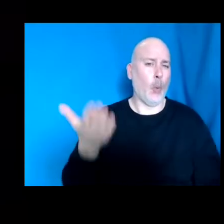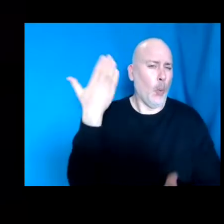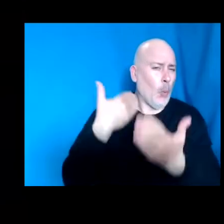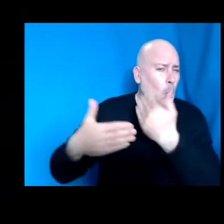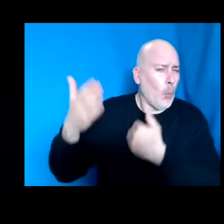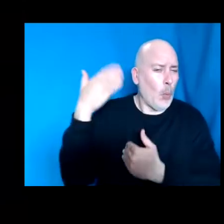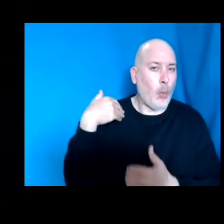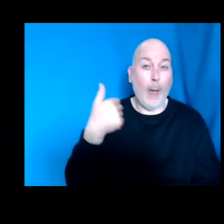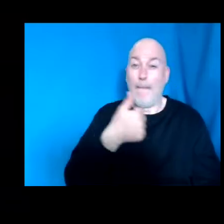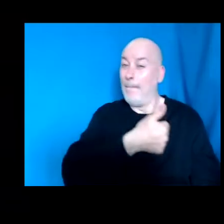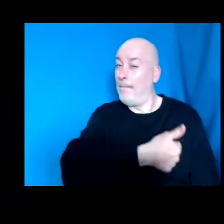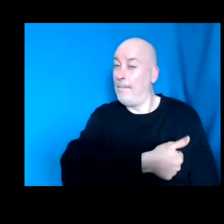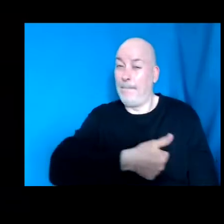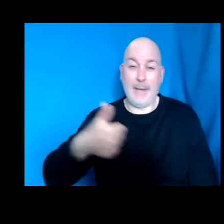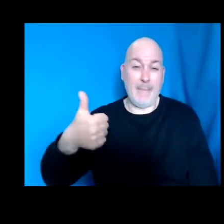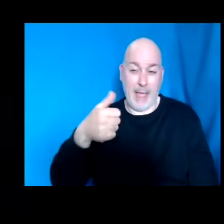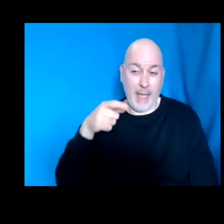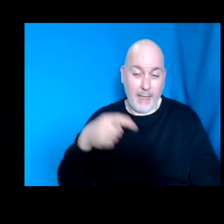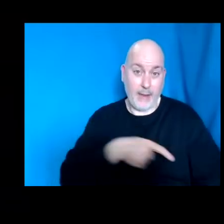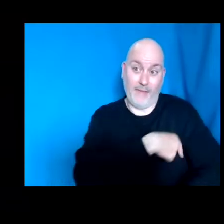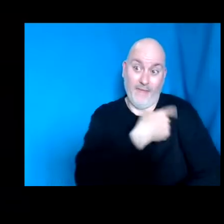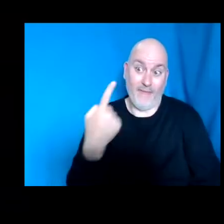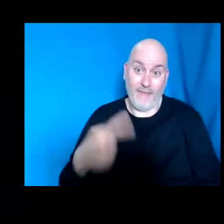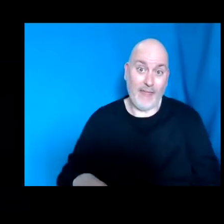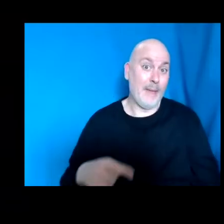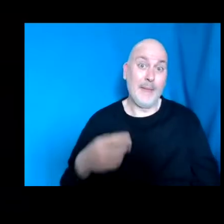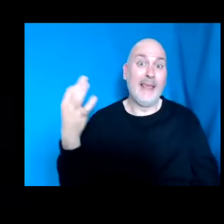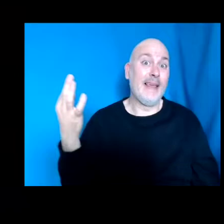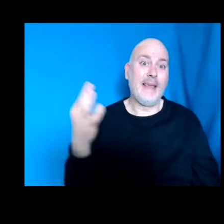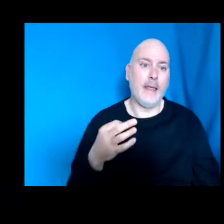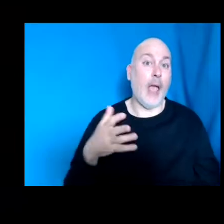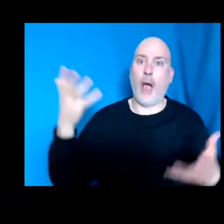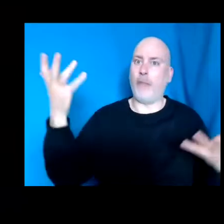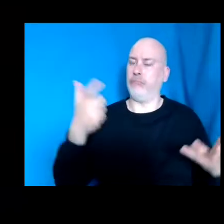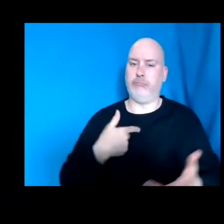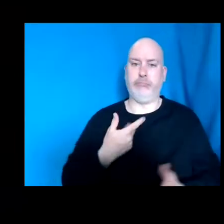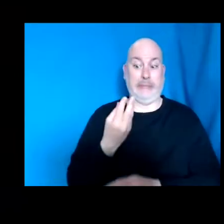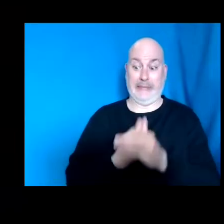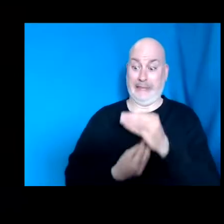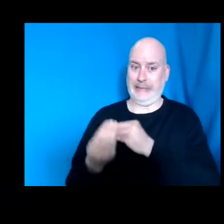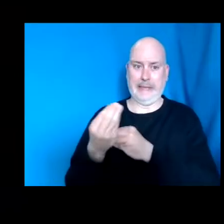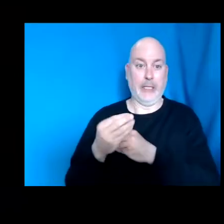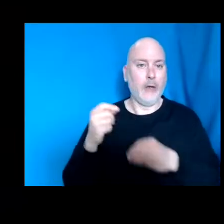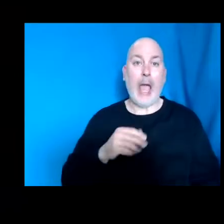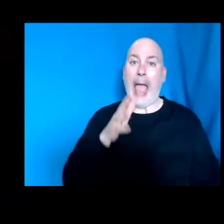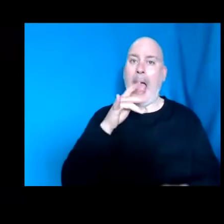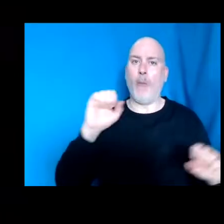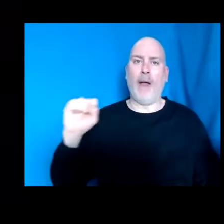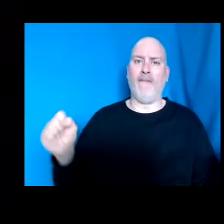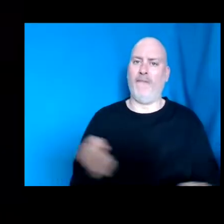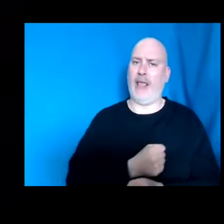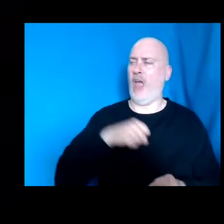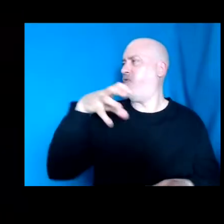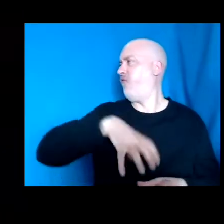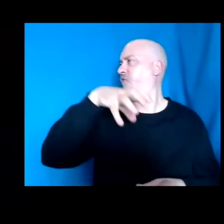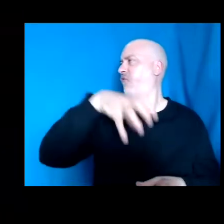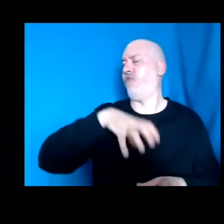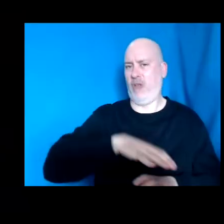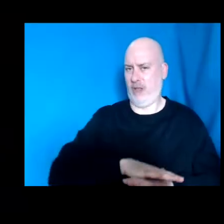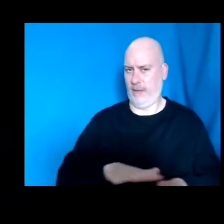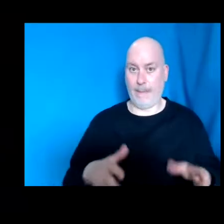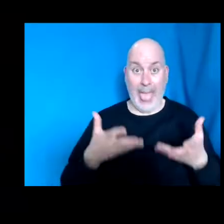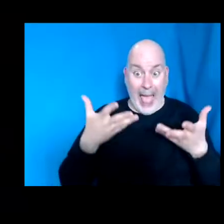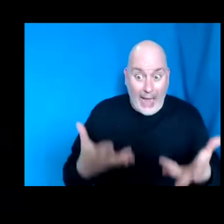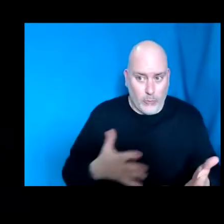primera tentación que teníamos era poner al niño debajo de un chorro de agua fría. Esto actualmente no